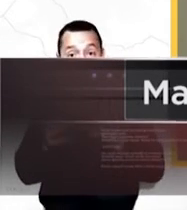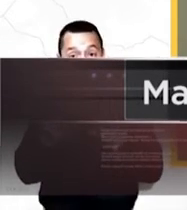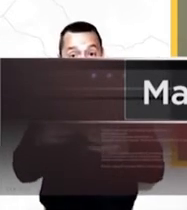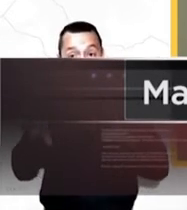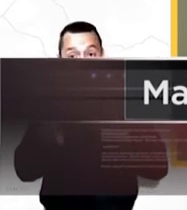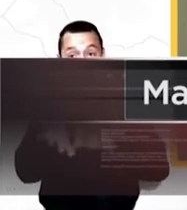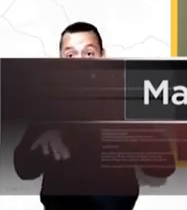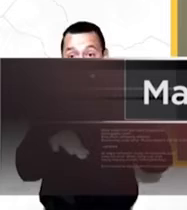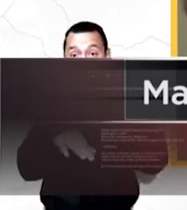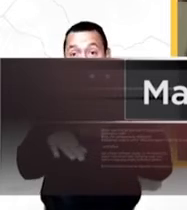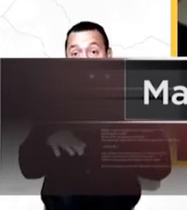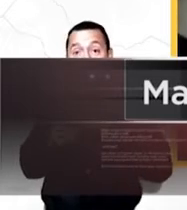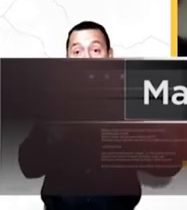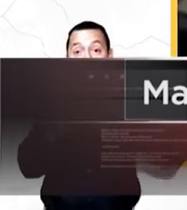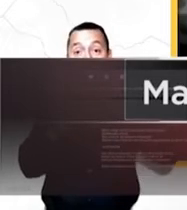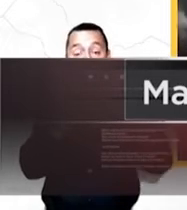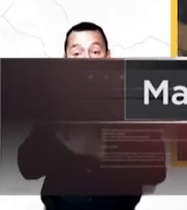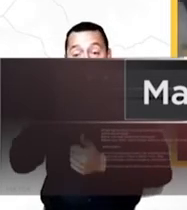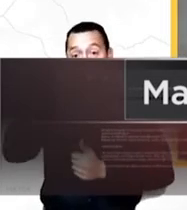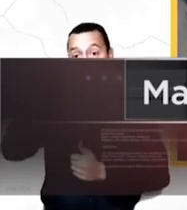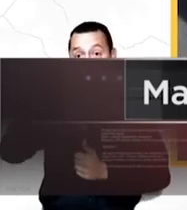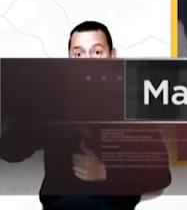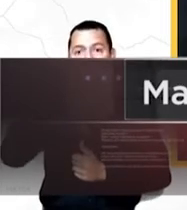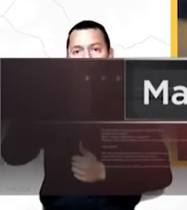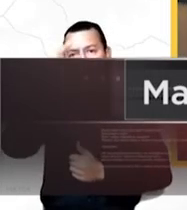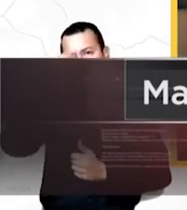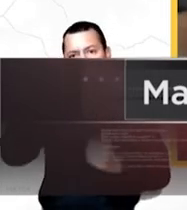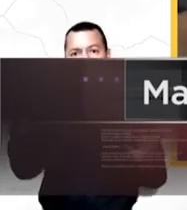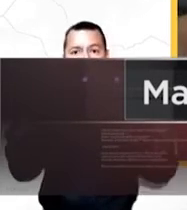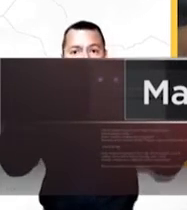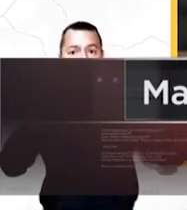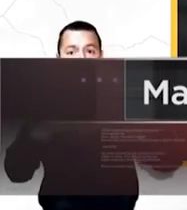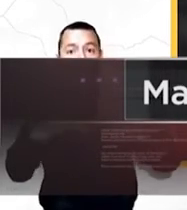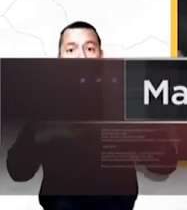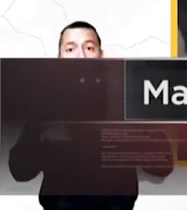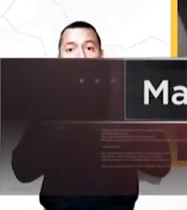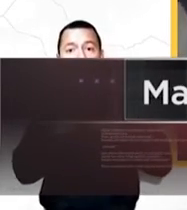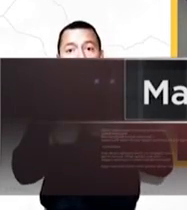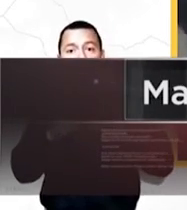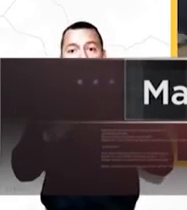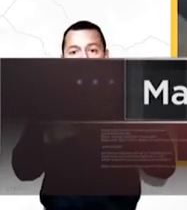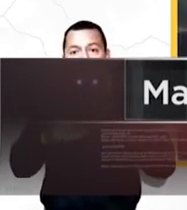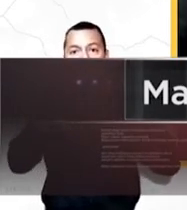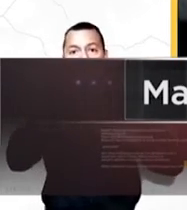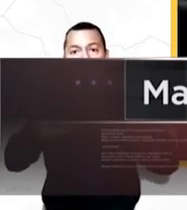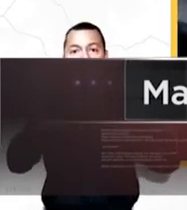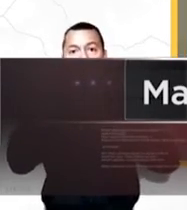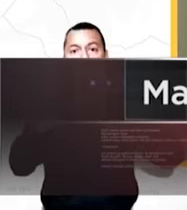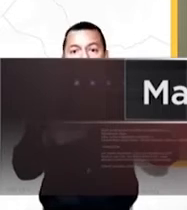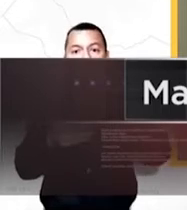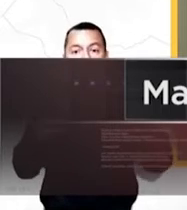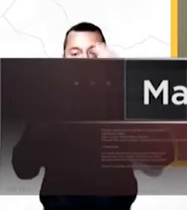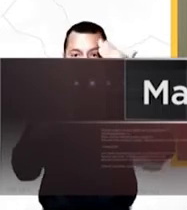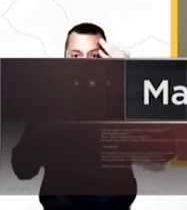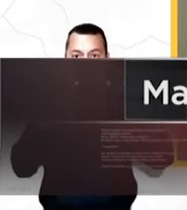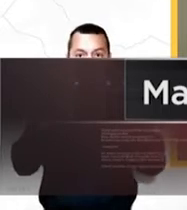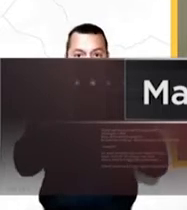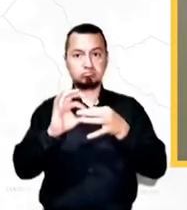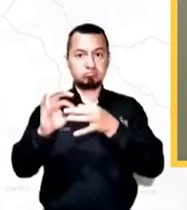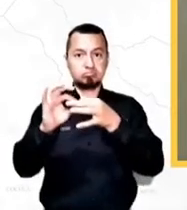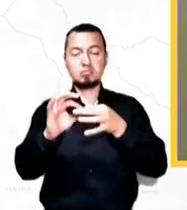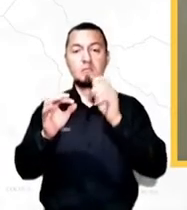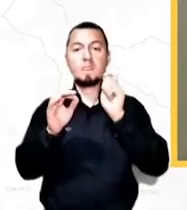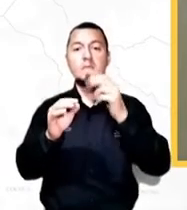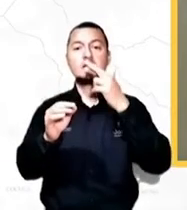que hoy nos convoca no solo nos impulsa a trabajar de manera coordinada por la resiliencia del territorio sino también